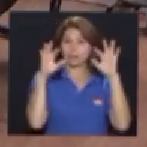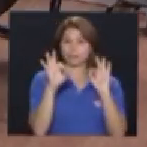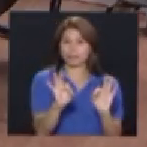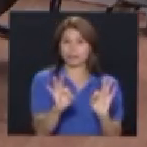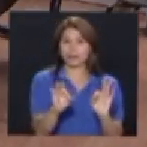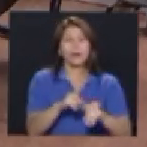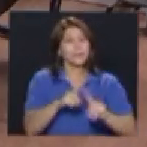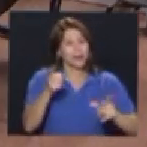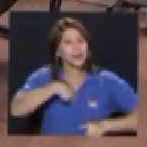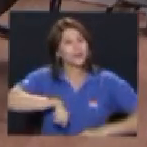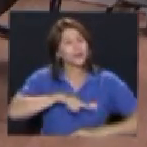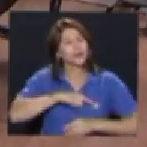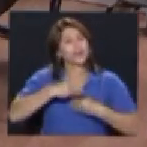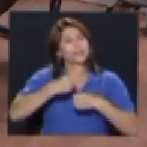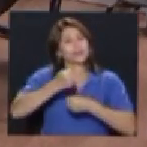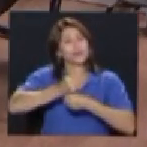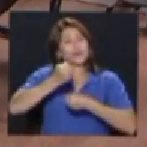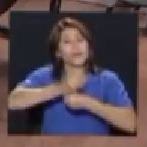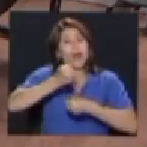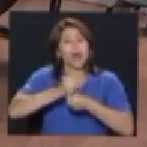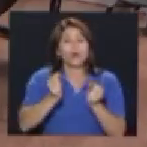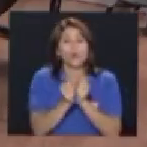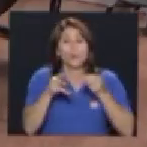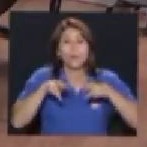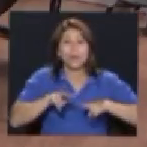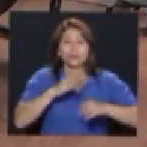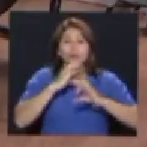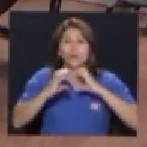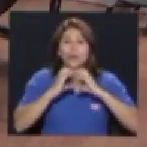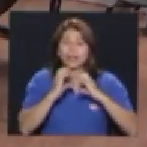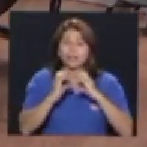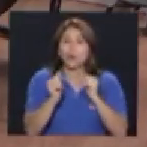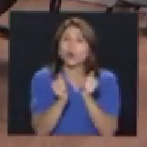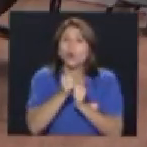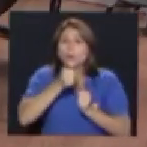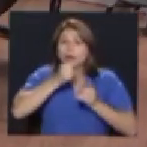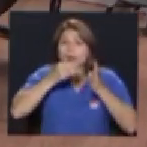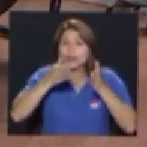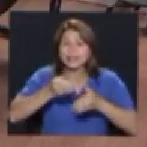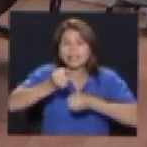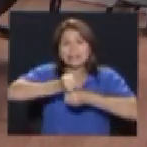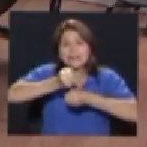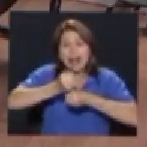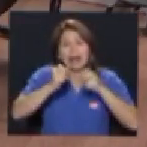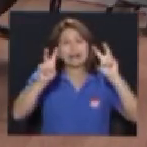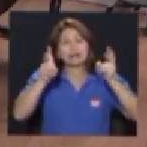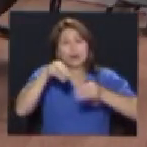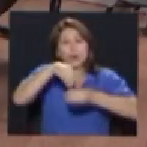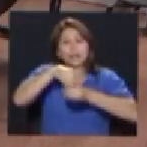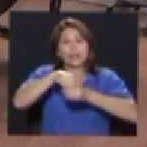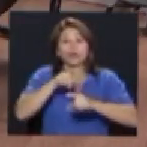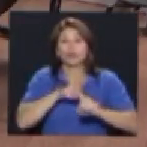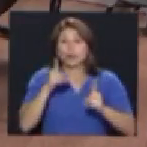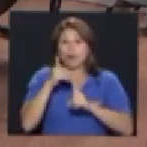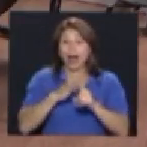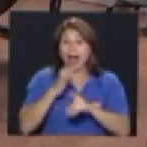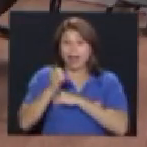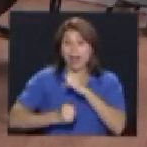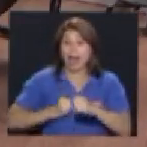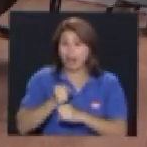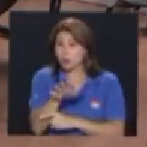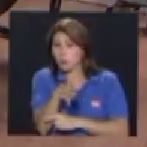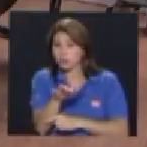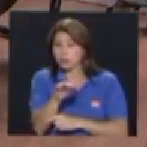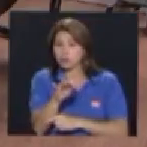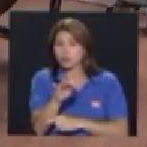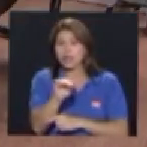que hacemos con los medios de comunicación, de trabajar con periodistas, contenidos y todo, pero cada año, por ejemplo, nos reunimos entre alrededor de